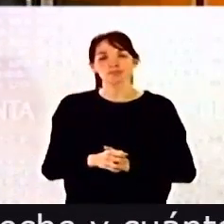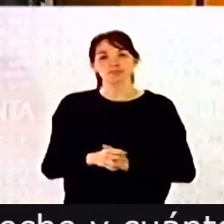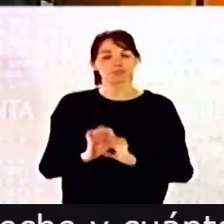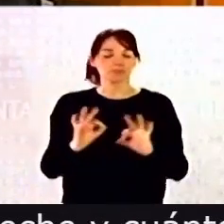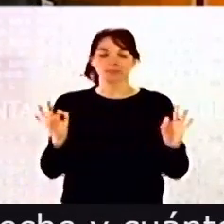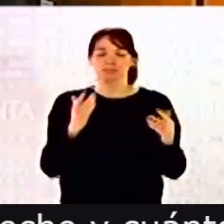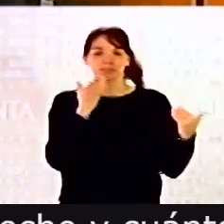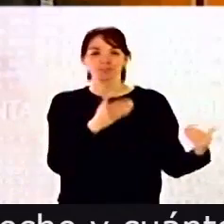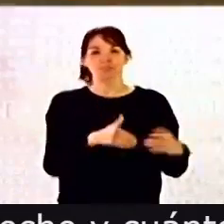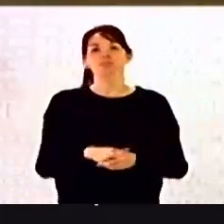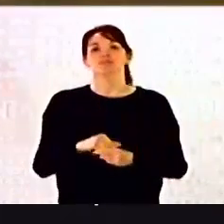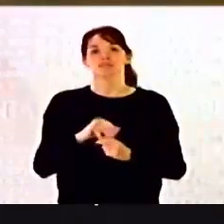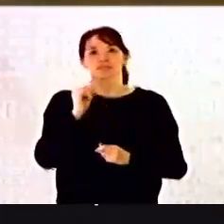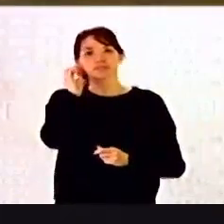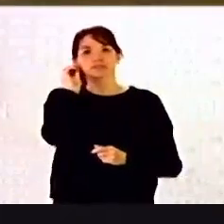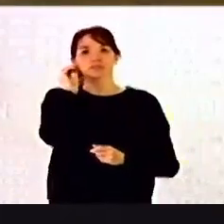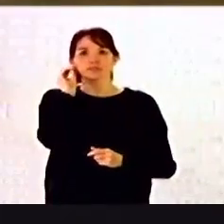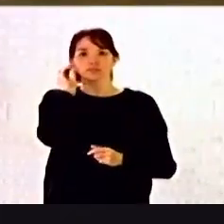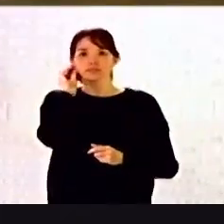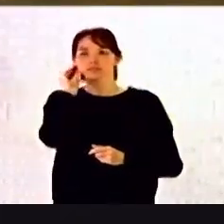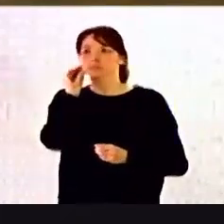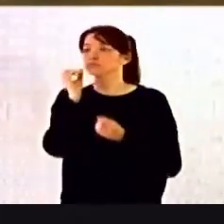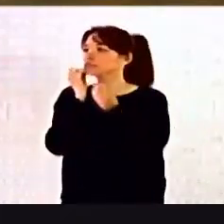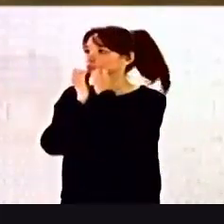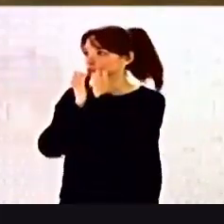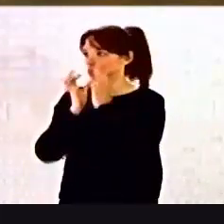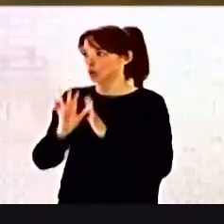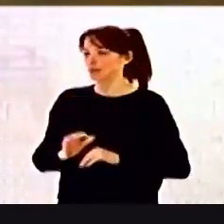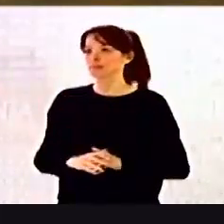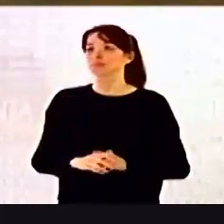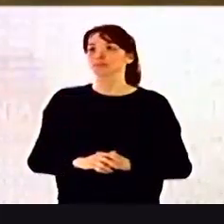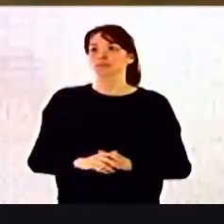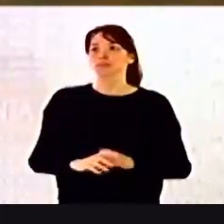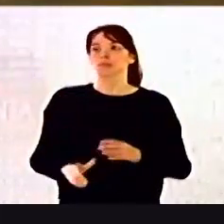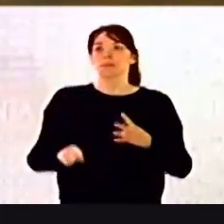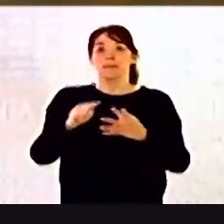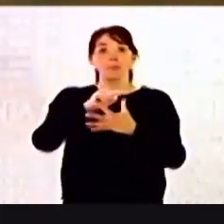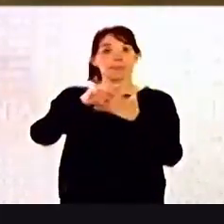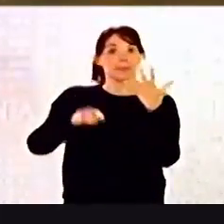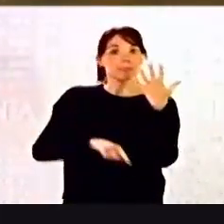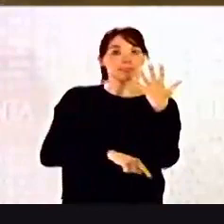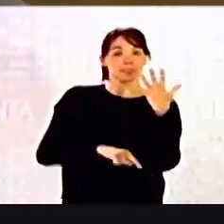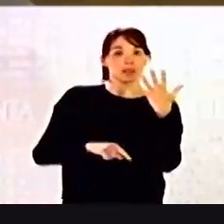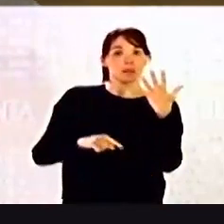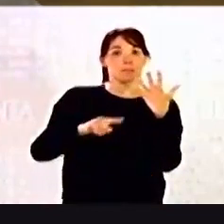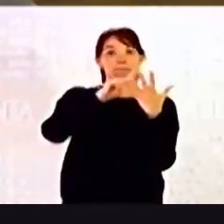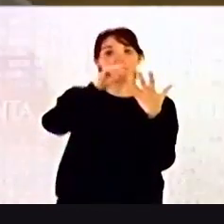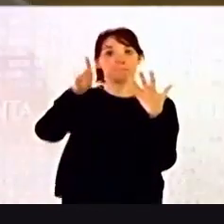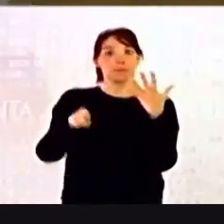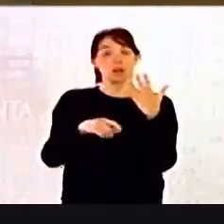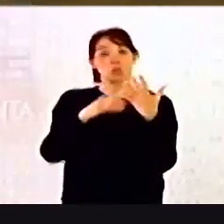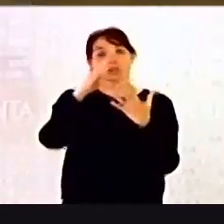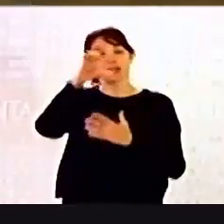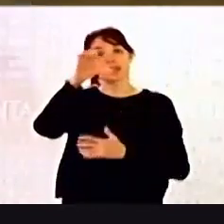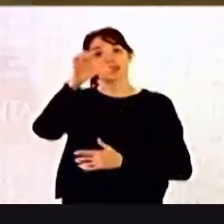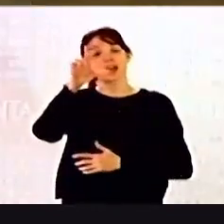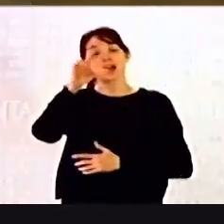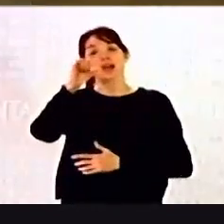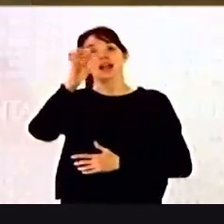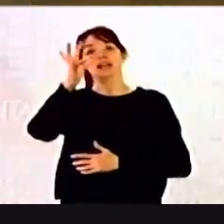gracias. Muy bien. Con respecto a las preguntas encadenadas que me hacía Celestino sobre